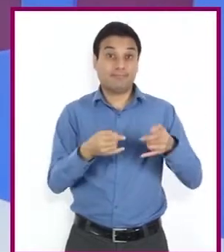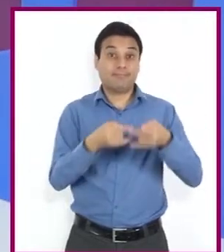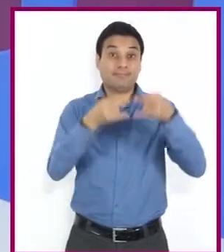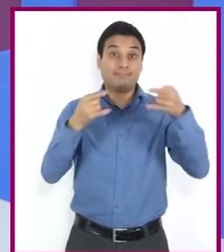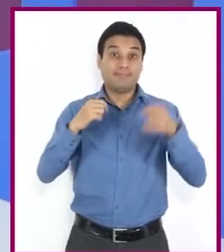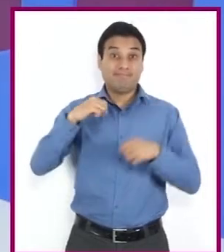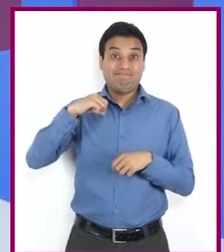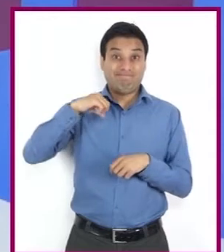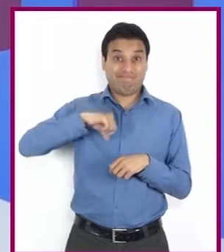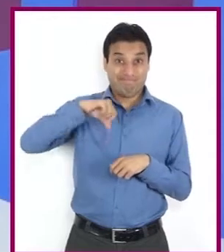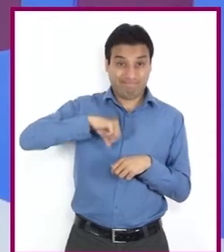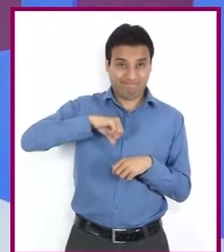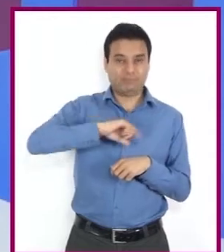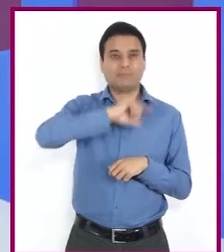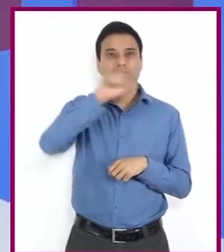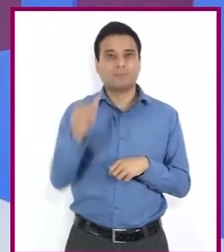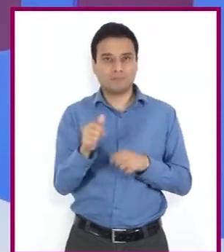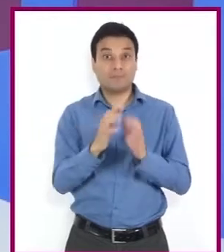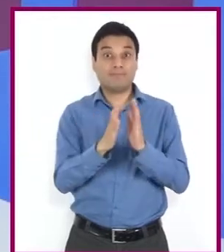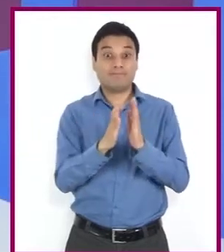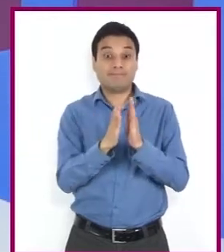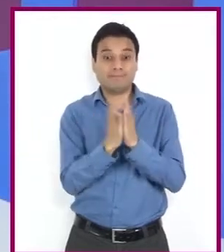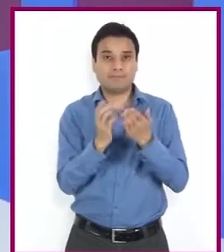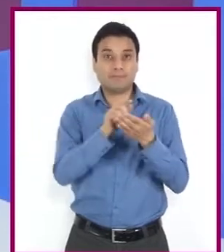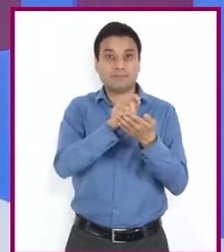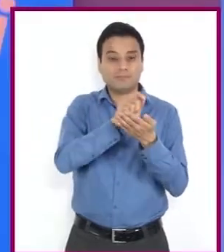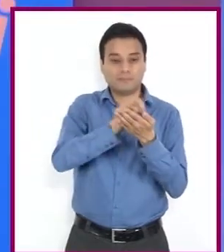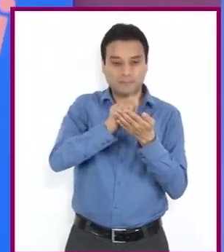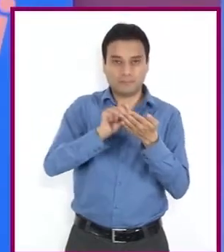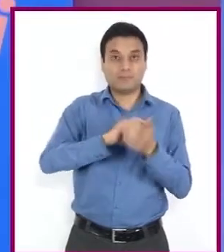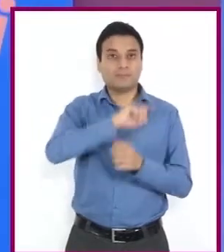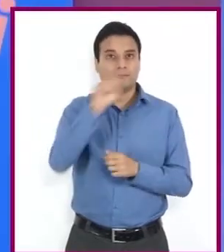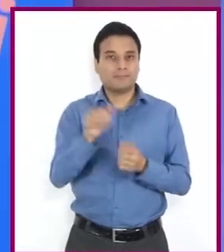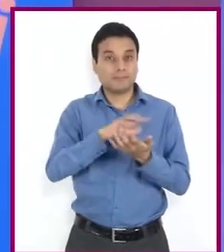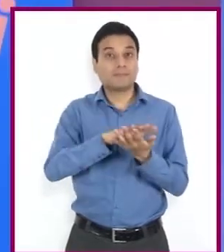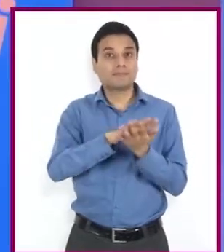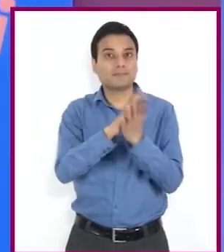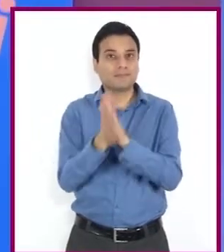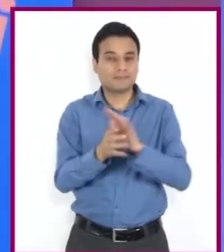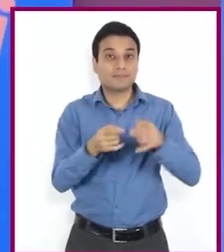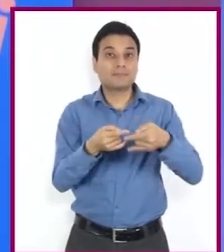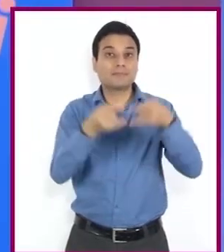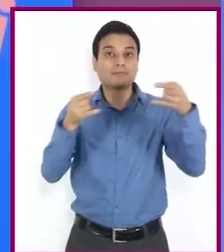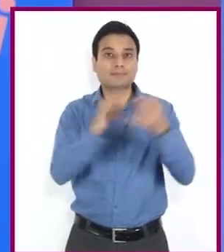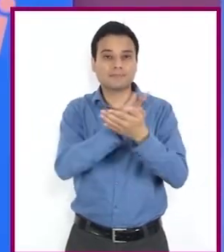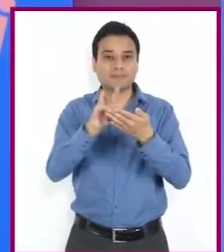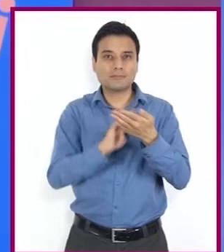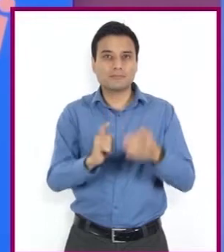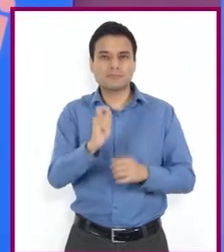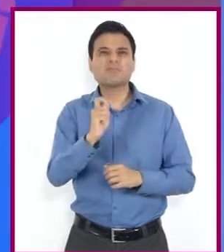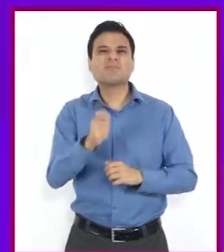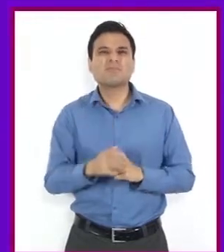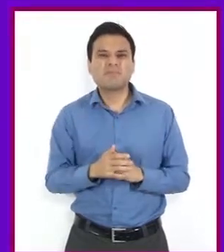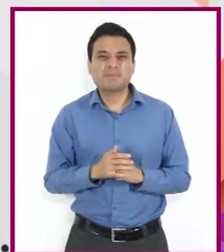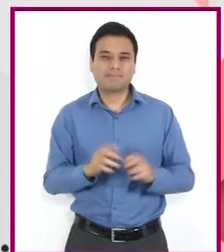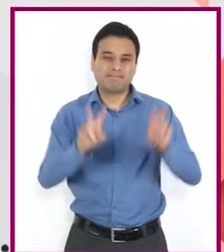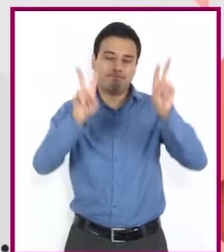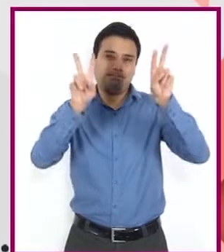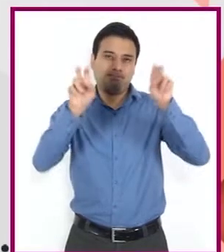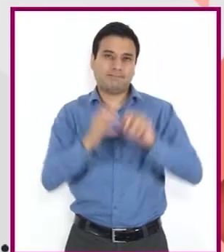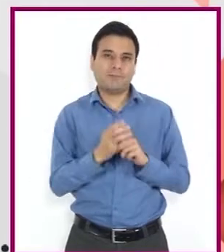texto narrativo y de ahí se transformó en historieta. Hablamos del clásico cuento de Caperucita Roja.